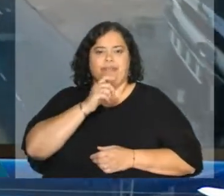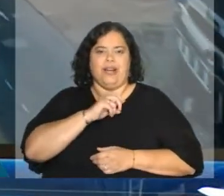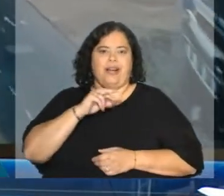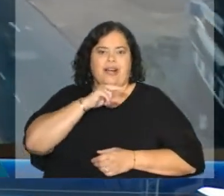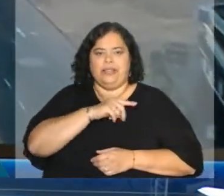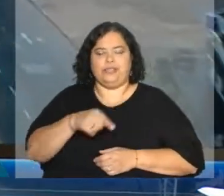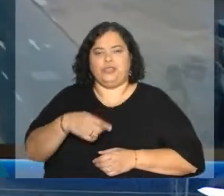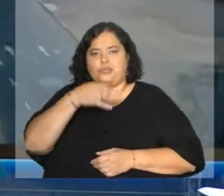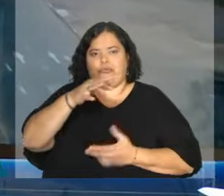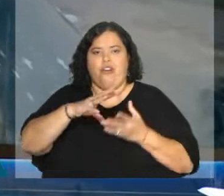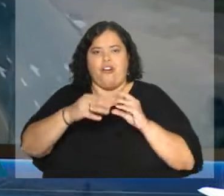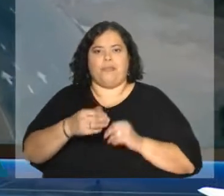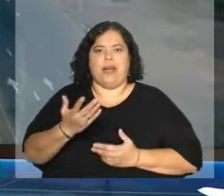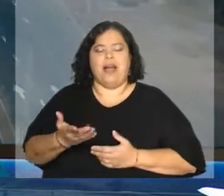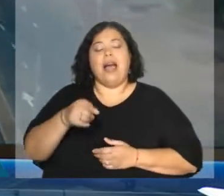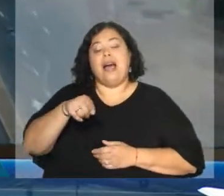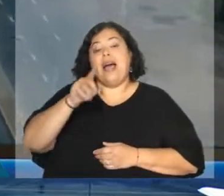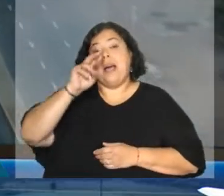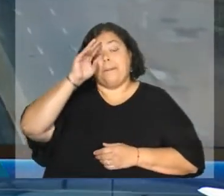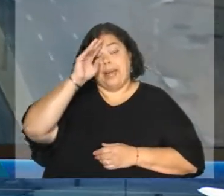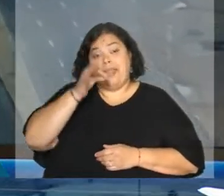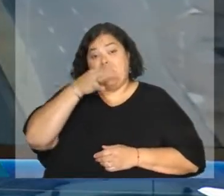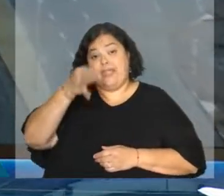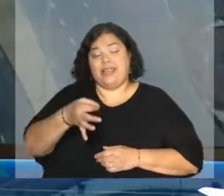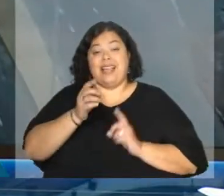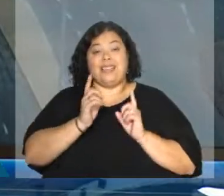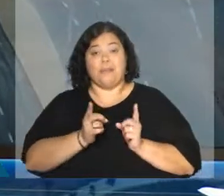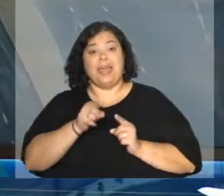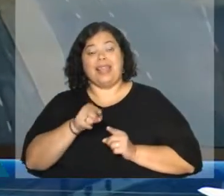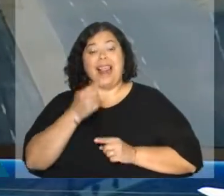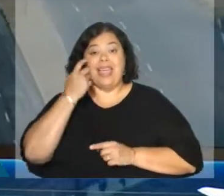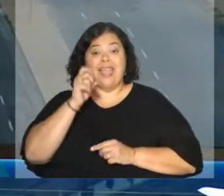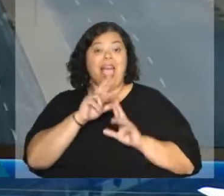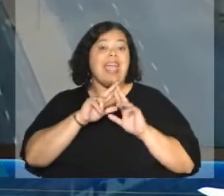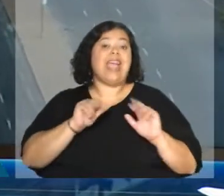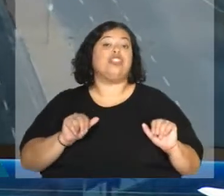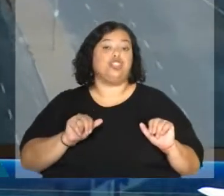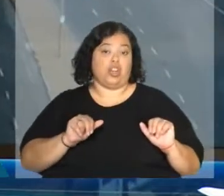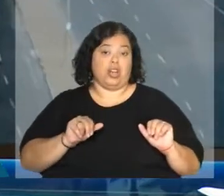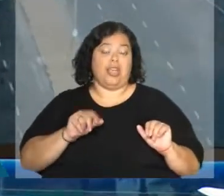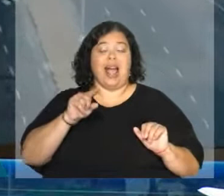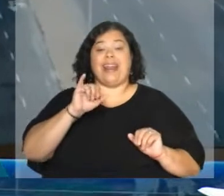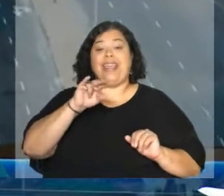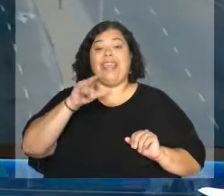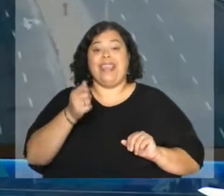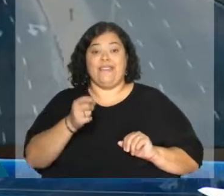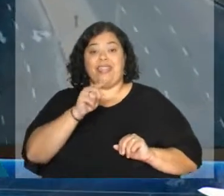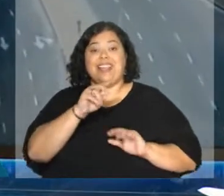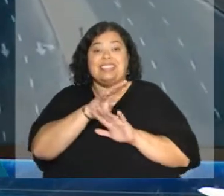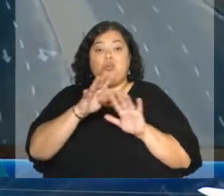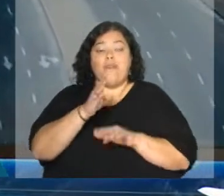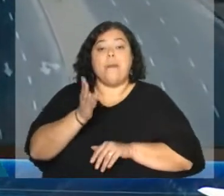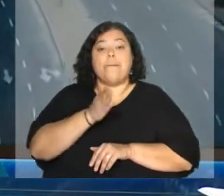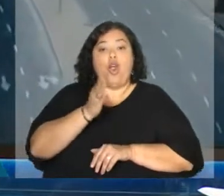el alza de precios. Sin embargo, el líder de Cabildo Abierto destacó que la idea de exonerar de IVA a 19 productos de la canasta básica